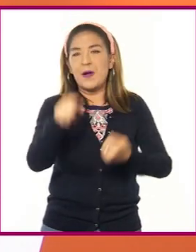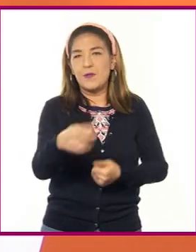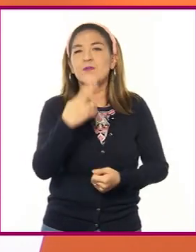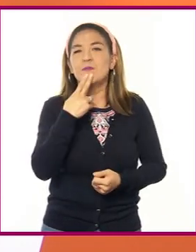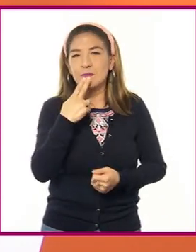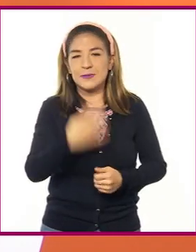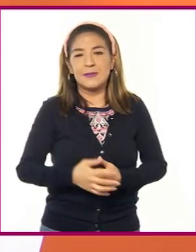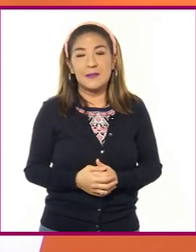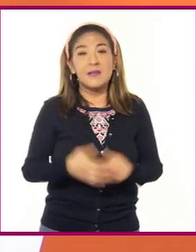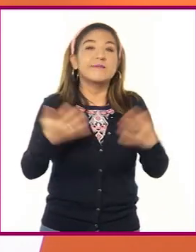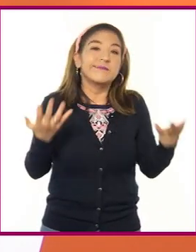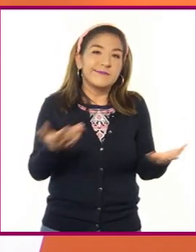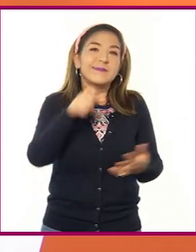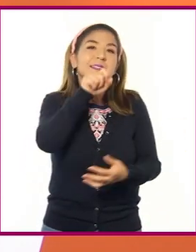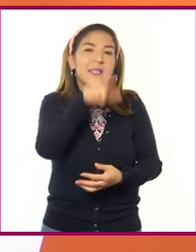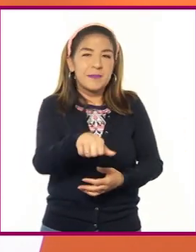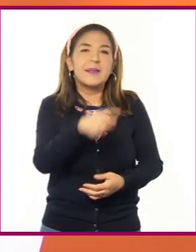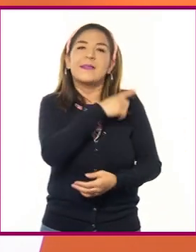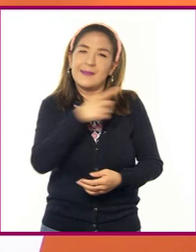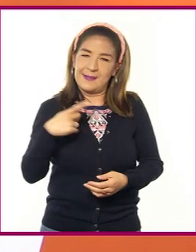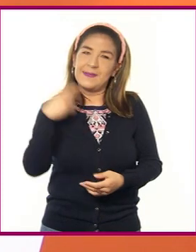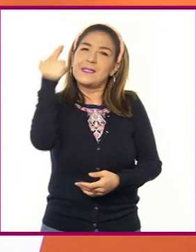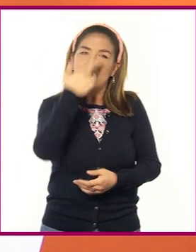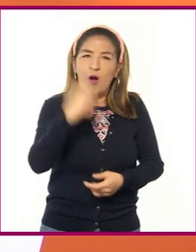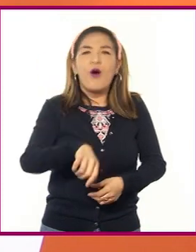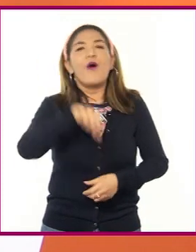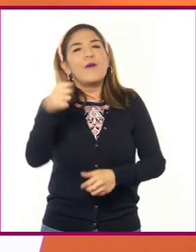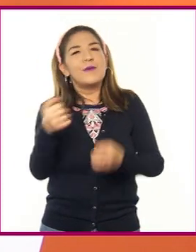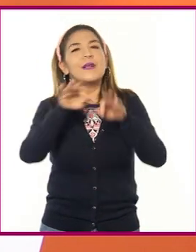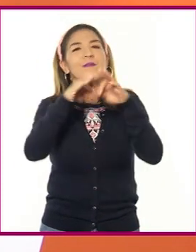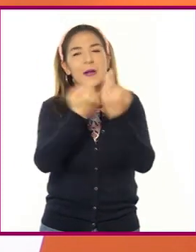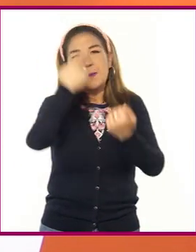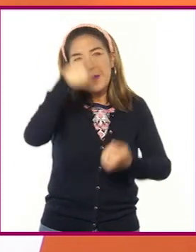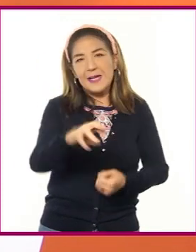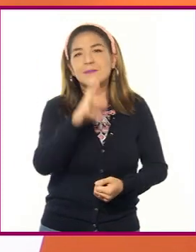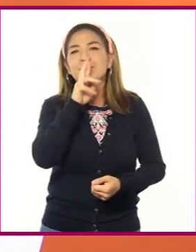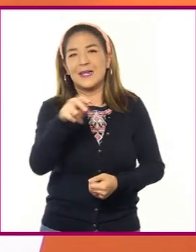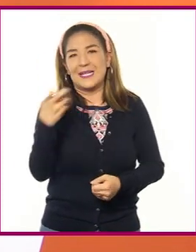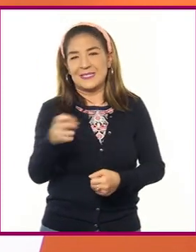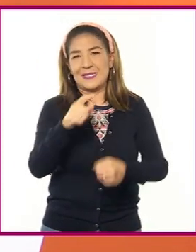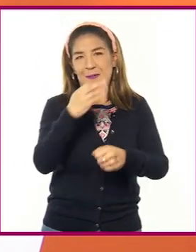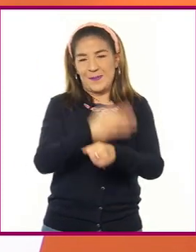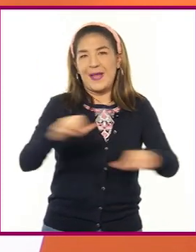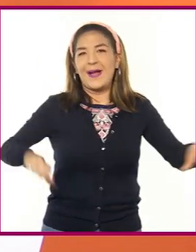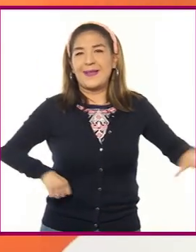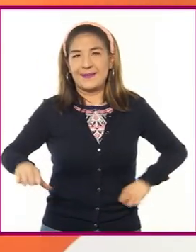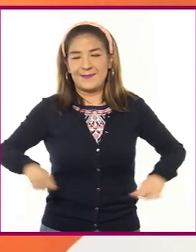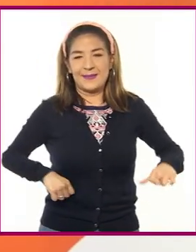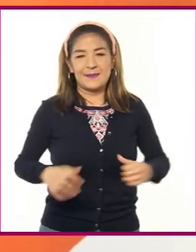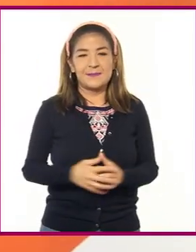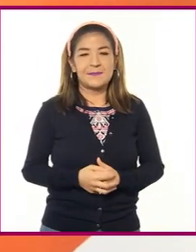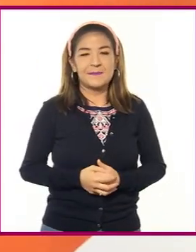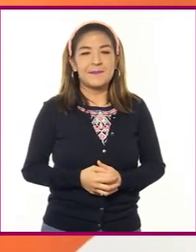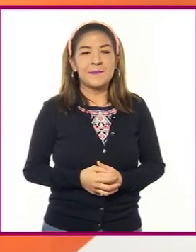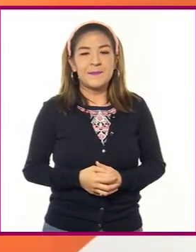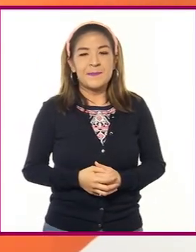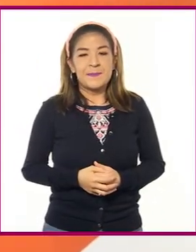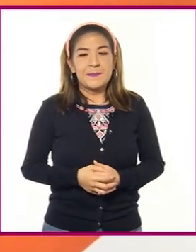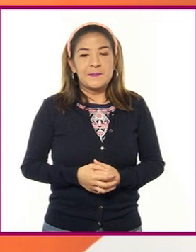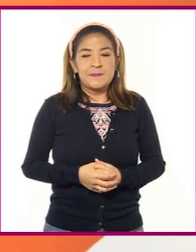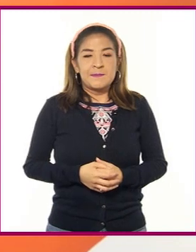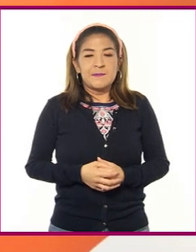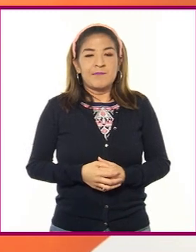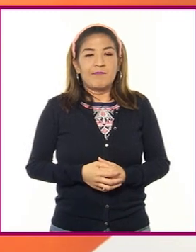utilizado. Sin embargo, revisaremos otra manera de resolver este tipo de situaciones. En el problema